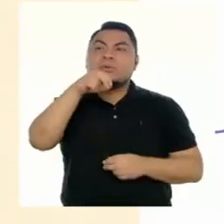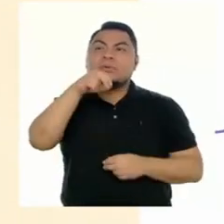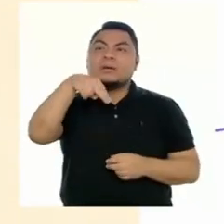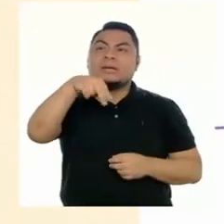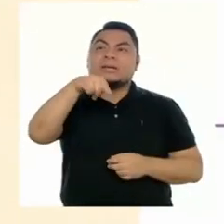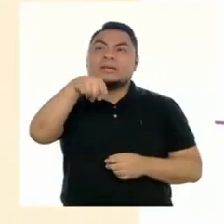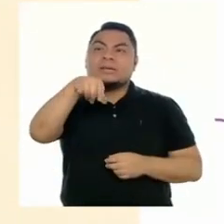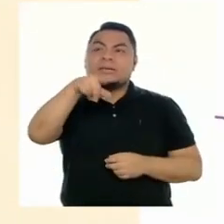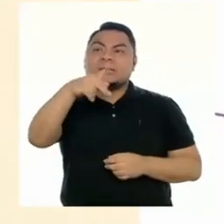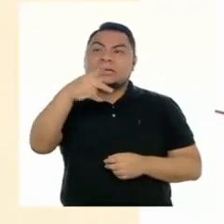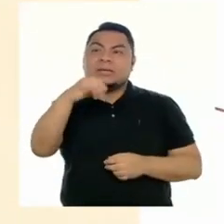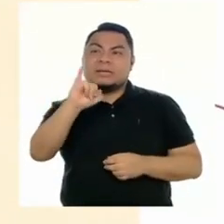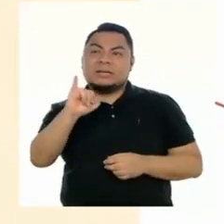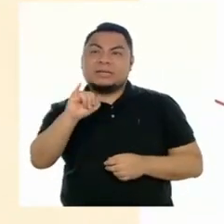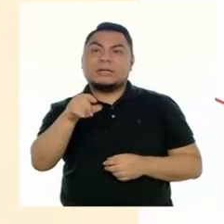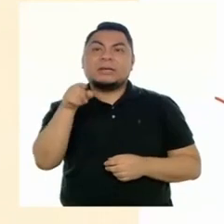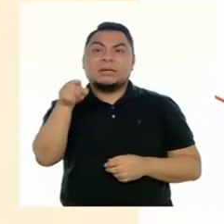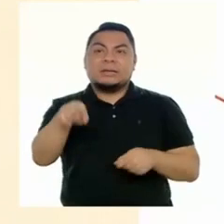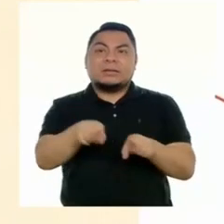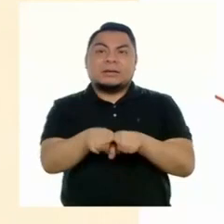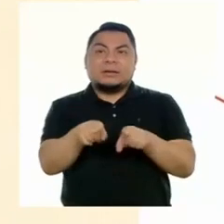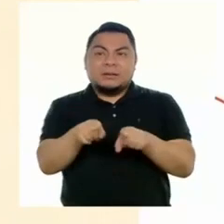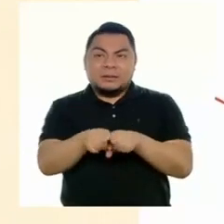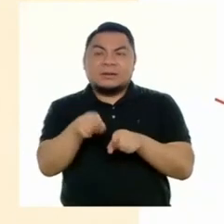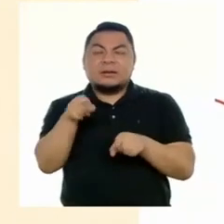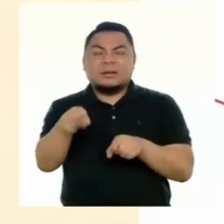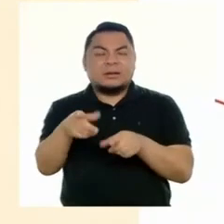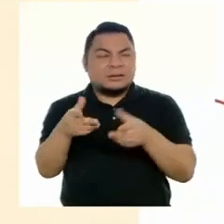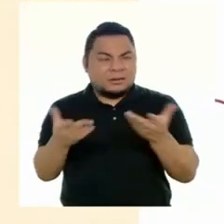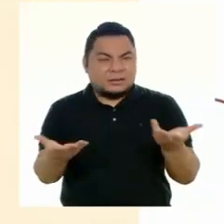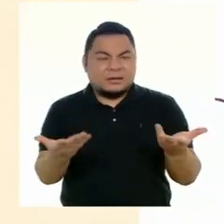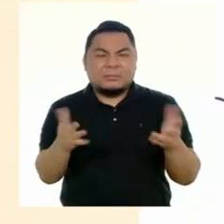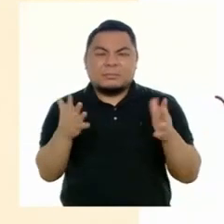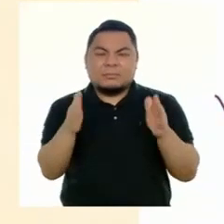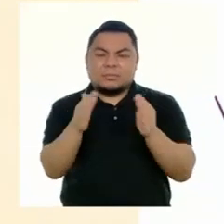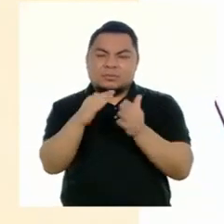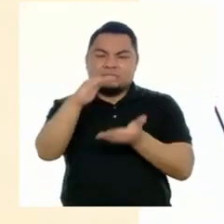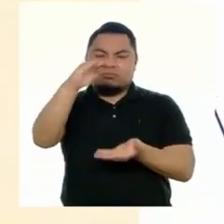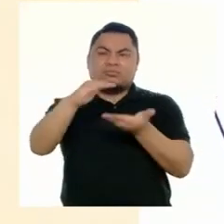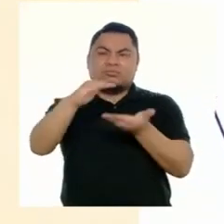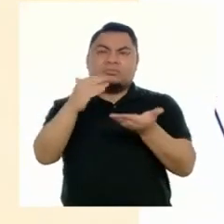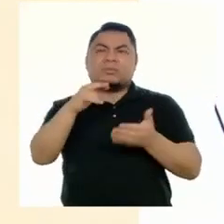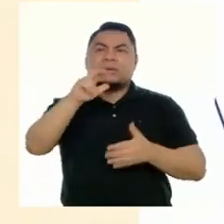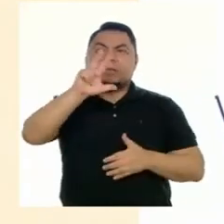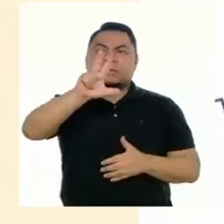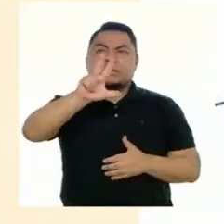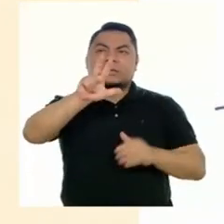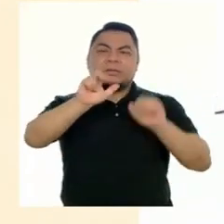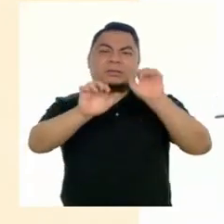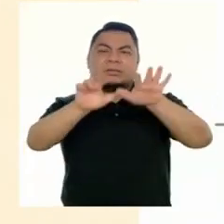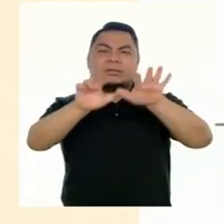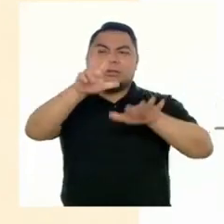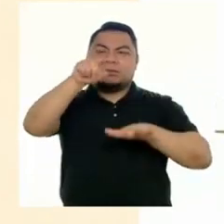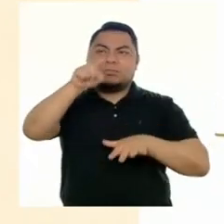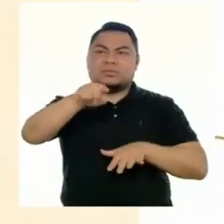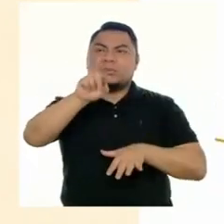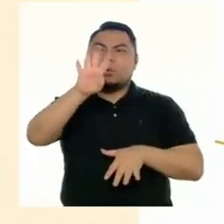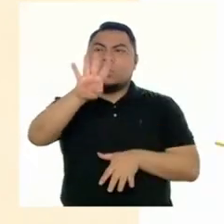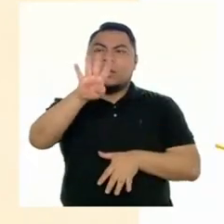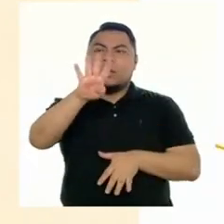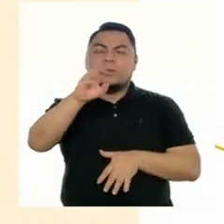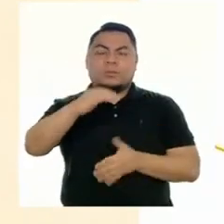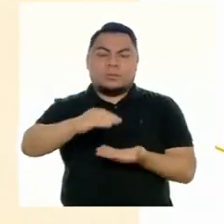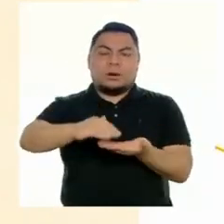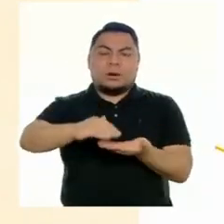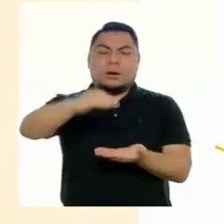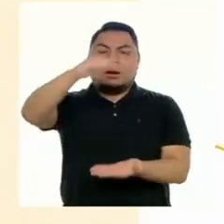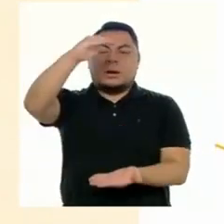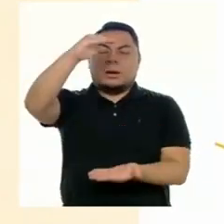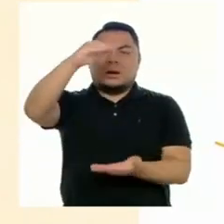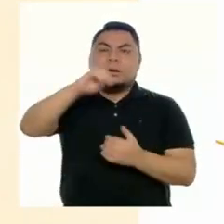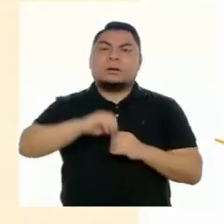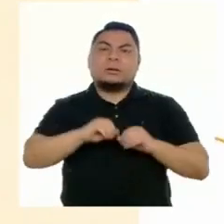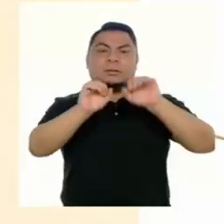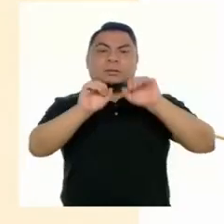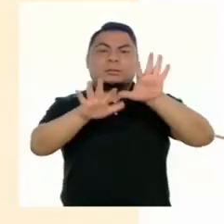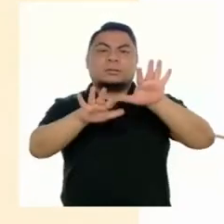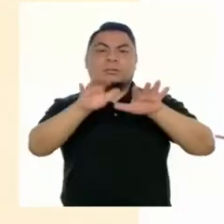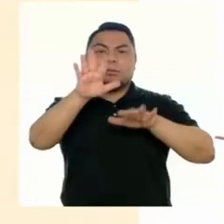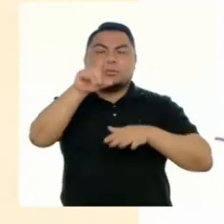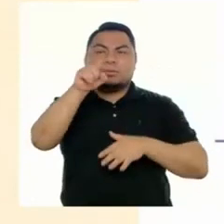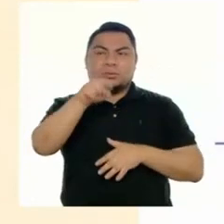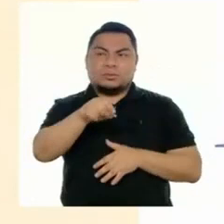Inquil, Sobralia altísima, que llega a medir hasta 13.4 metros de alto y